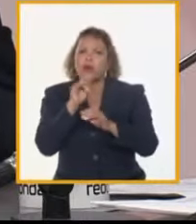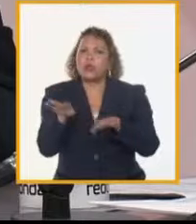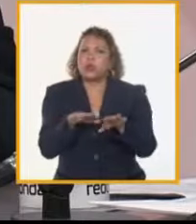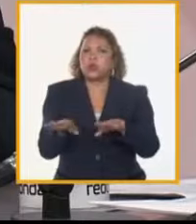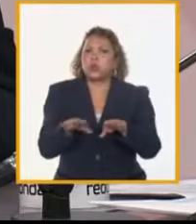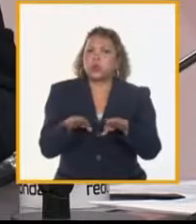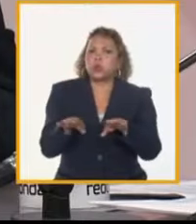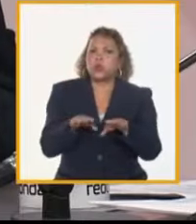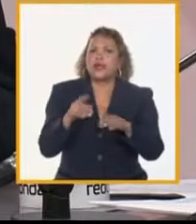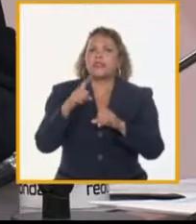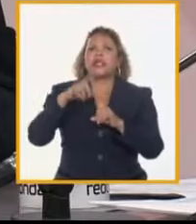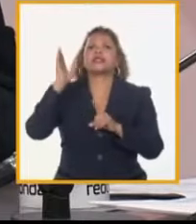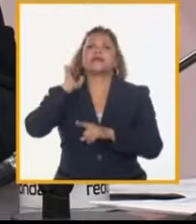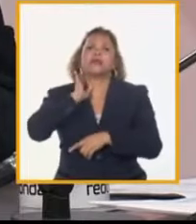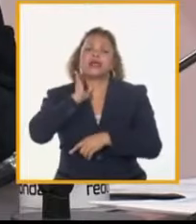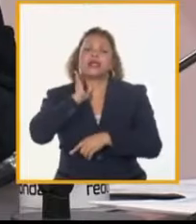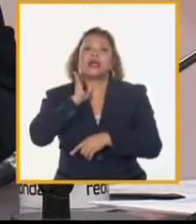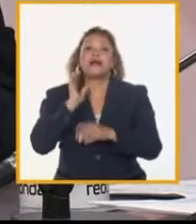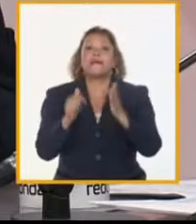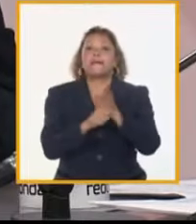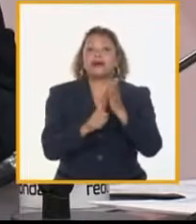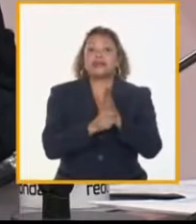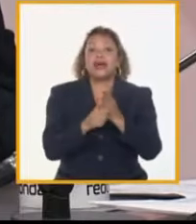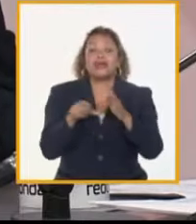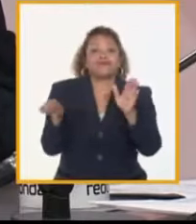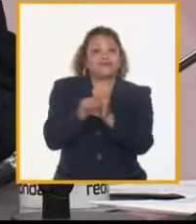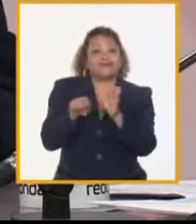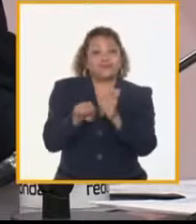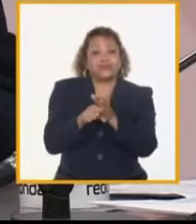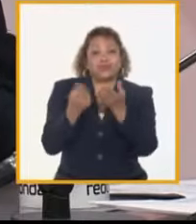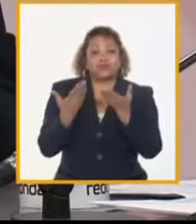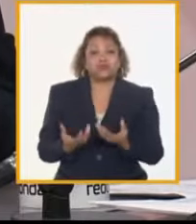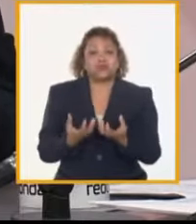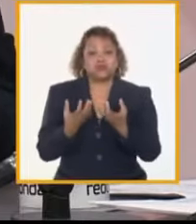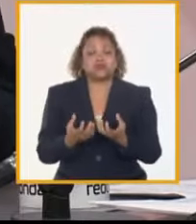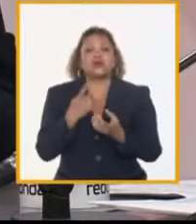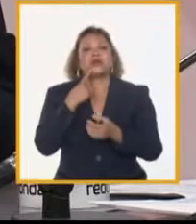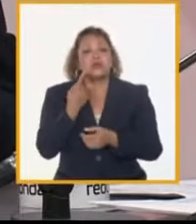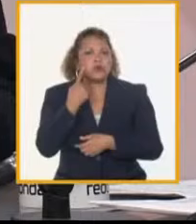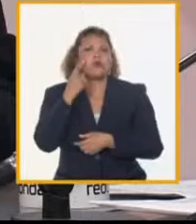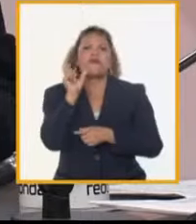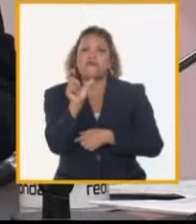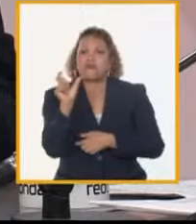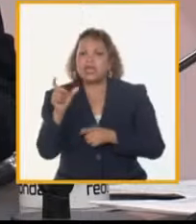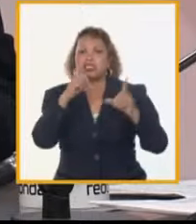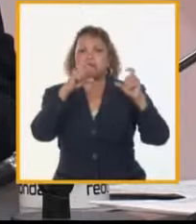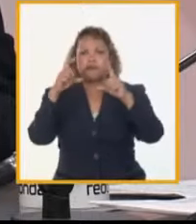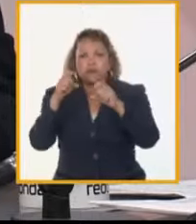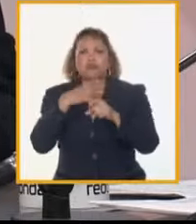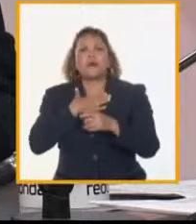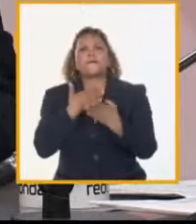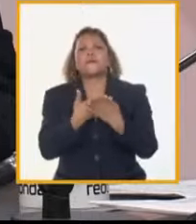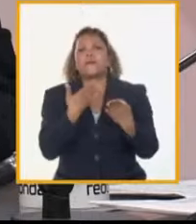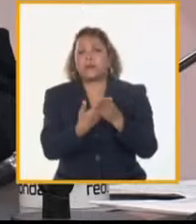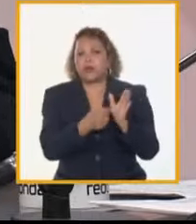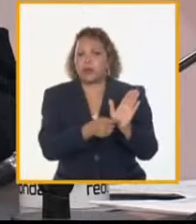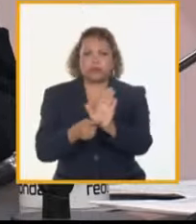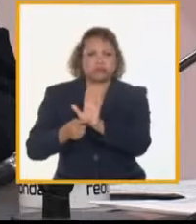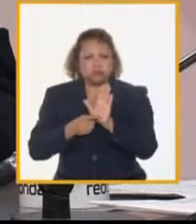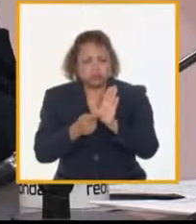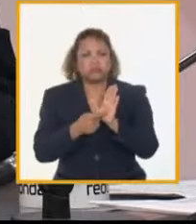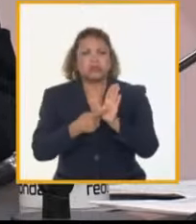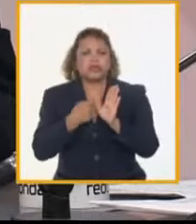terminal y los pasajes están agotados desde el primer día de venta. Es un hecho. Tengo fotos de diferentes fechas y diferentes destinos. El motivo principal,